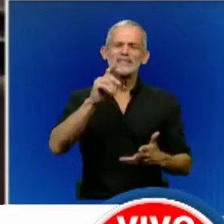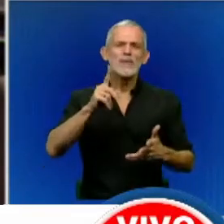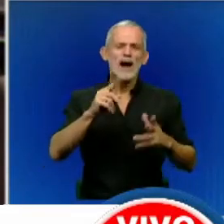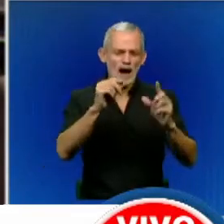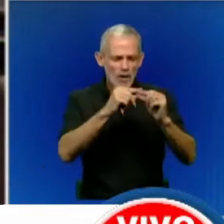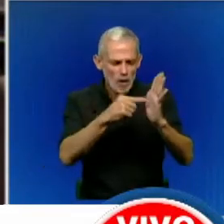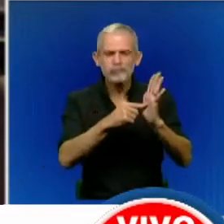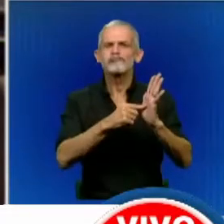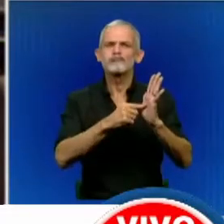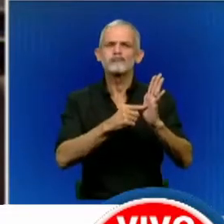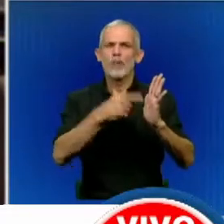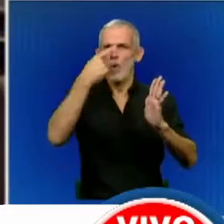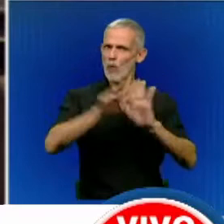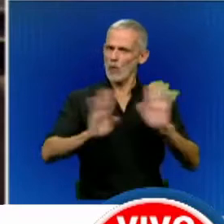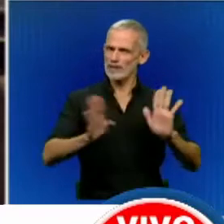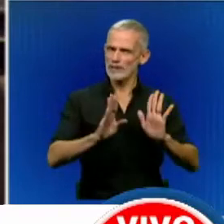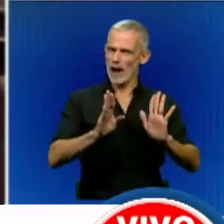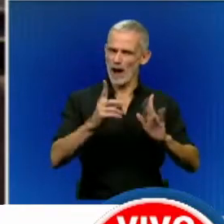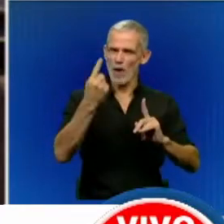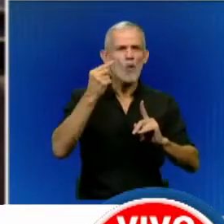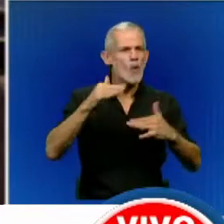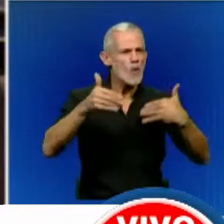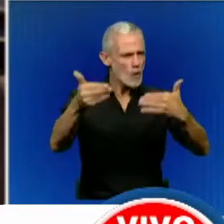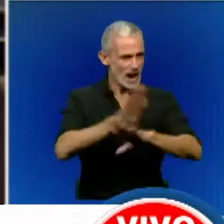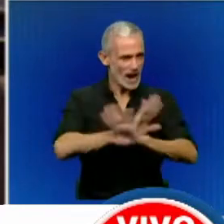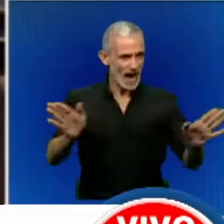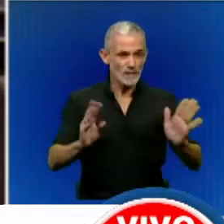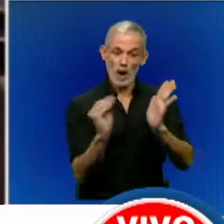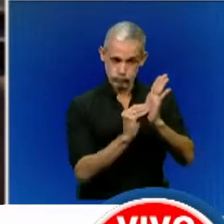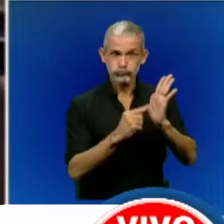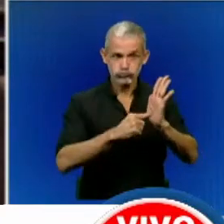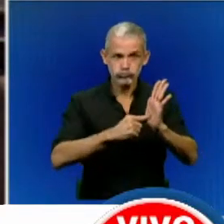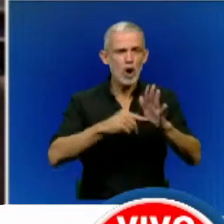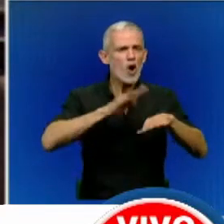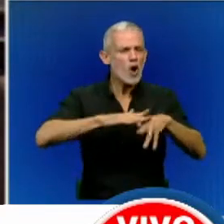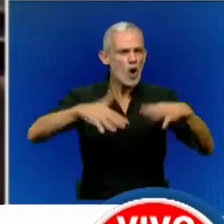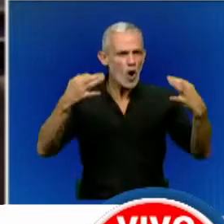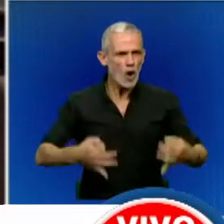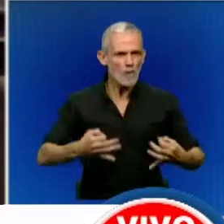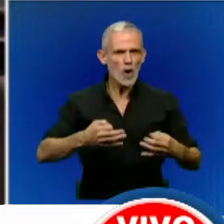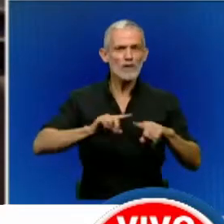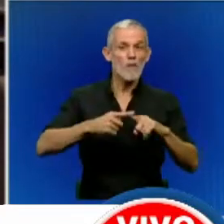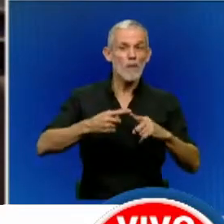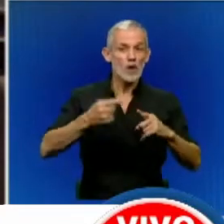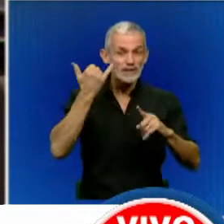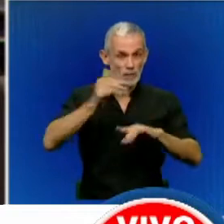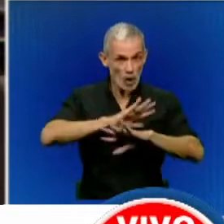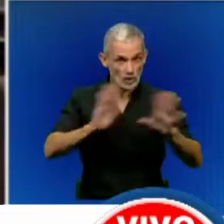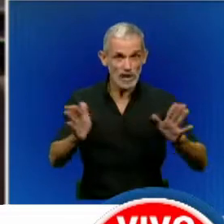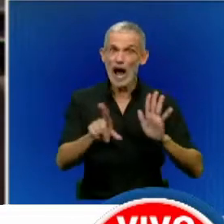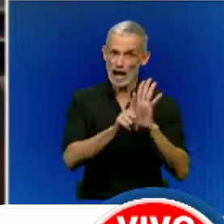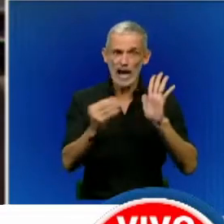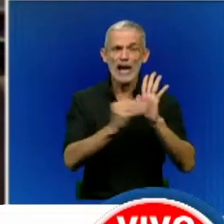cláusula cerrojo a la que se hacía referencia recién, que tiene que ver con asumir un compromiso político pero plasmado en la